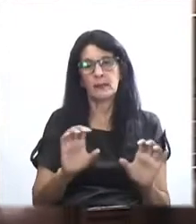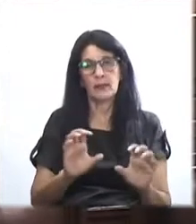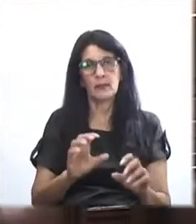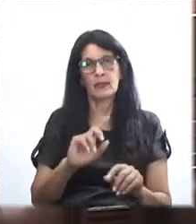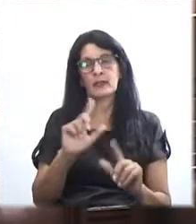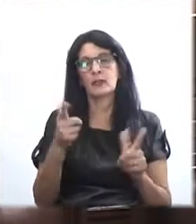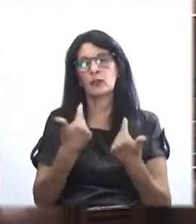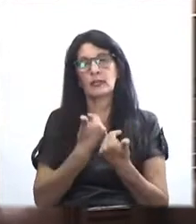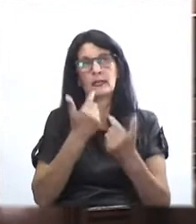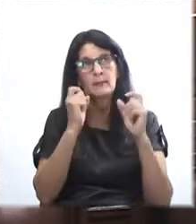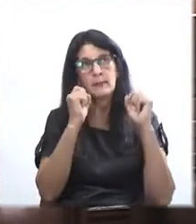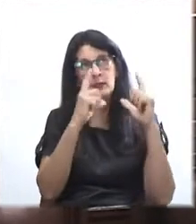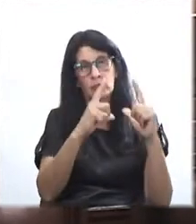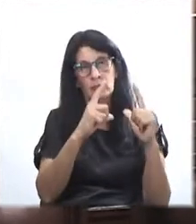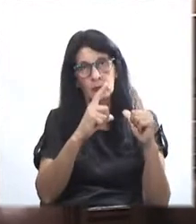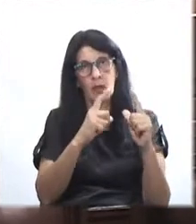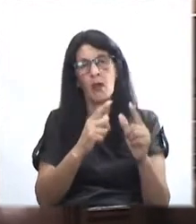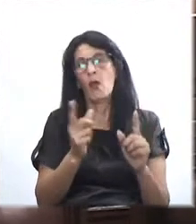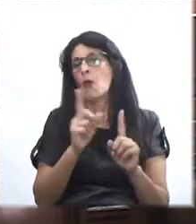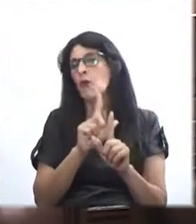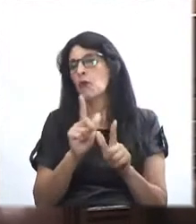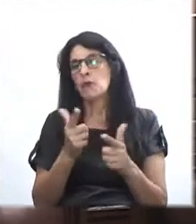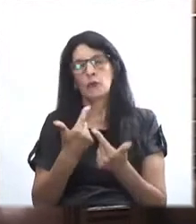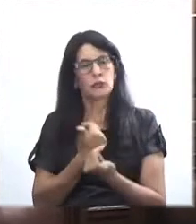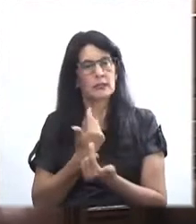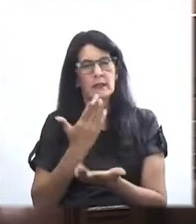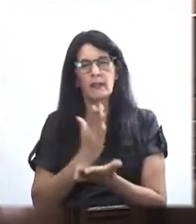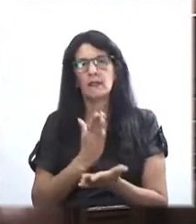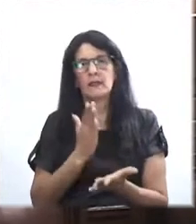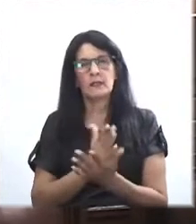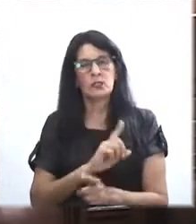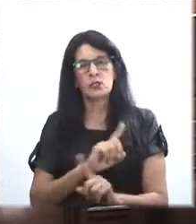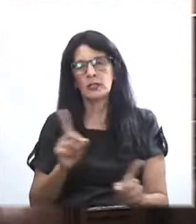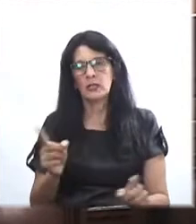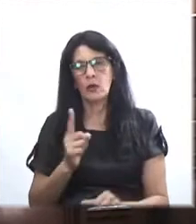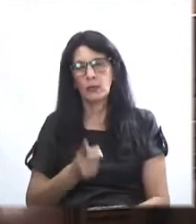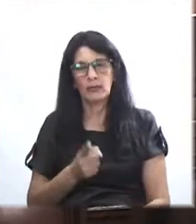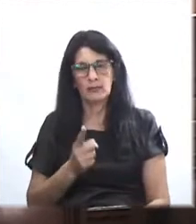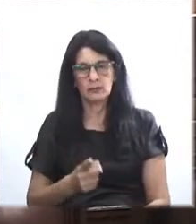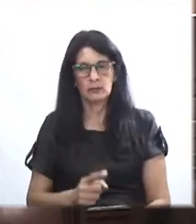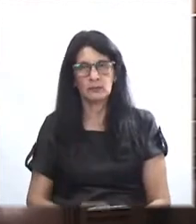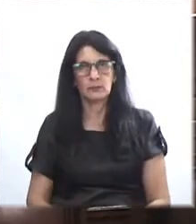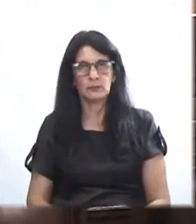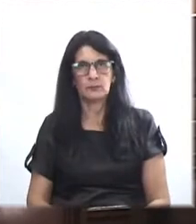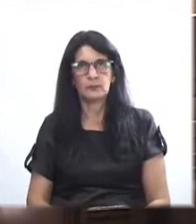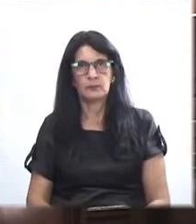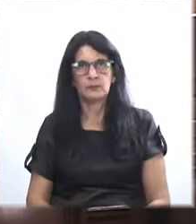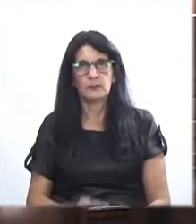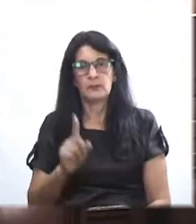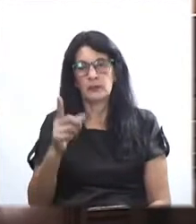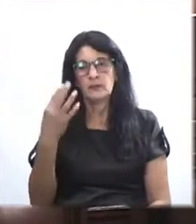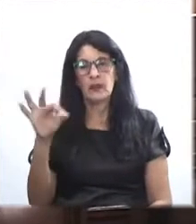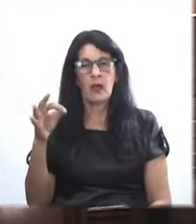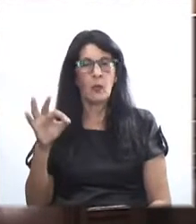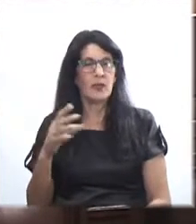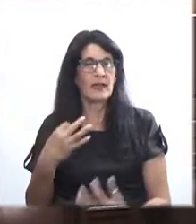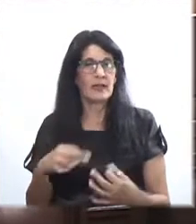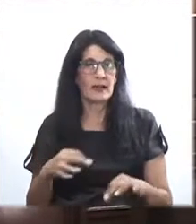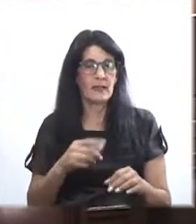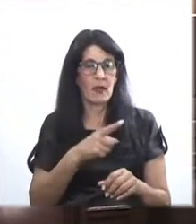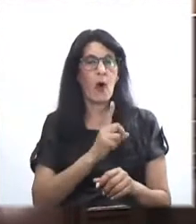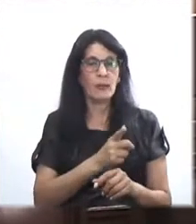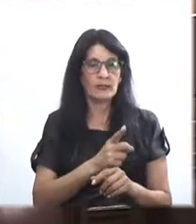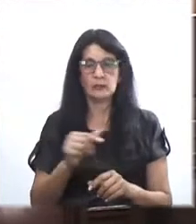personalidad jurídica no tienen derechos ni obligaciones. Esa es la única realidad. Entonces,